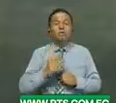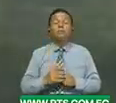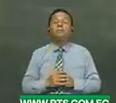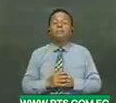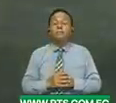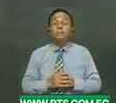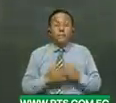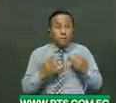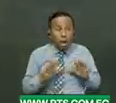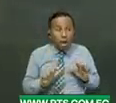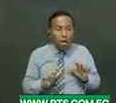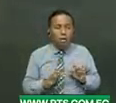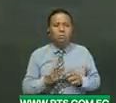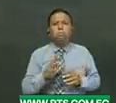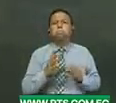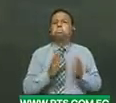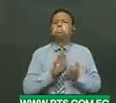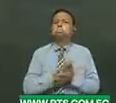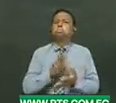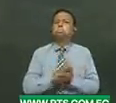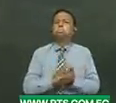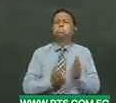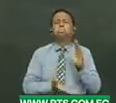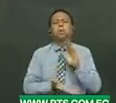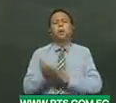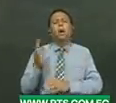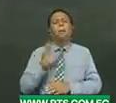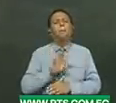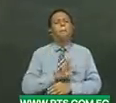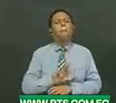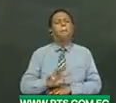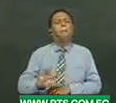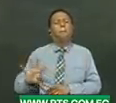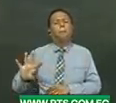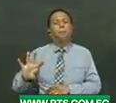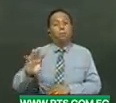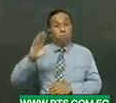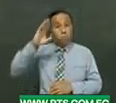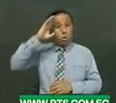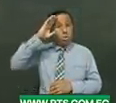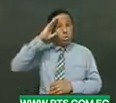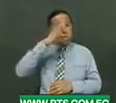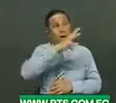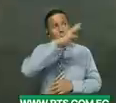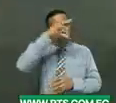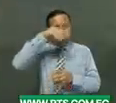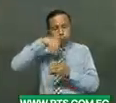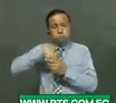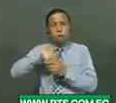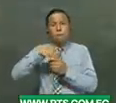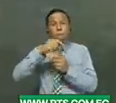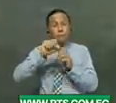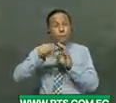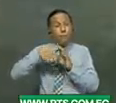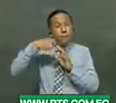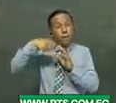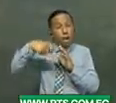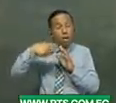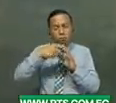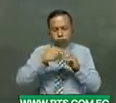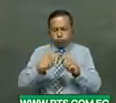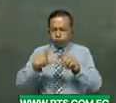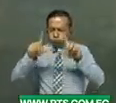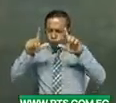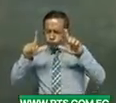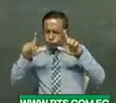Y con la misma tranquilidad que llegaron, se fueron. La policía ya tiene en sus manos este video para identificar a los